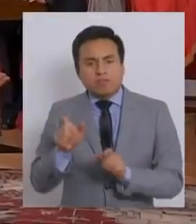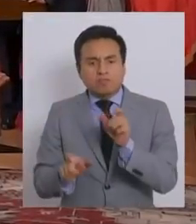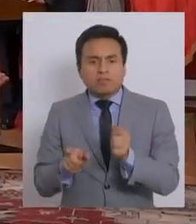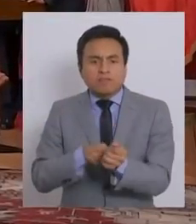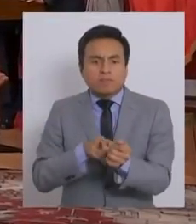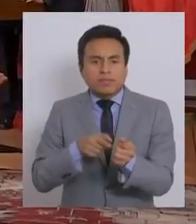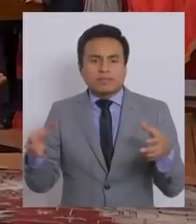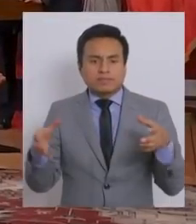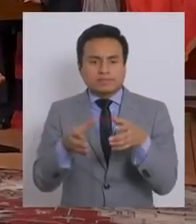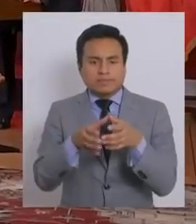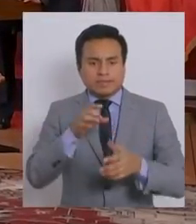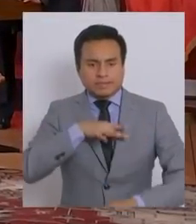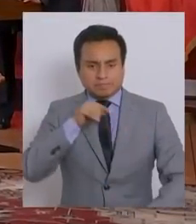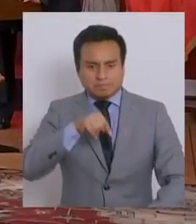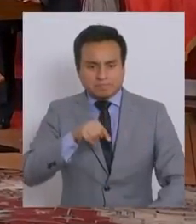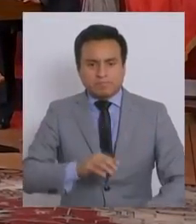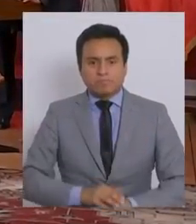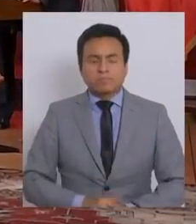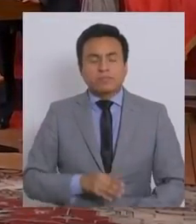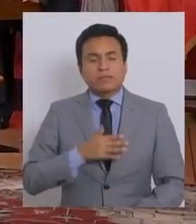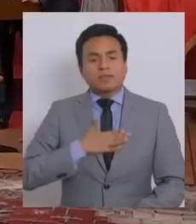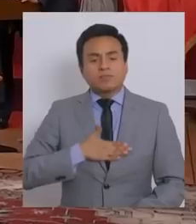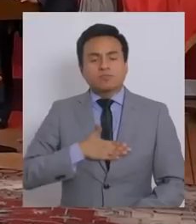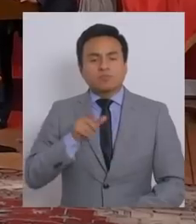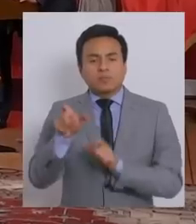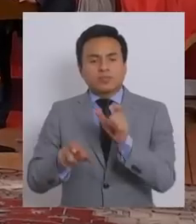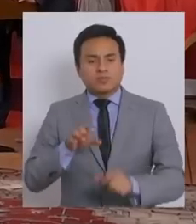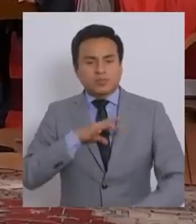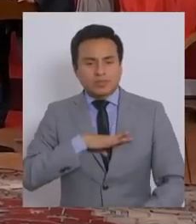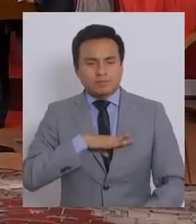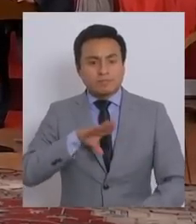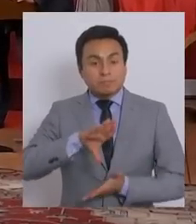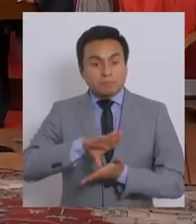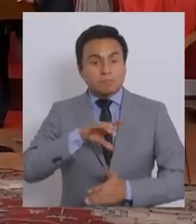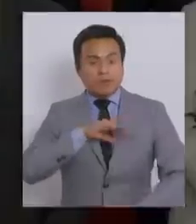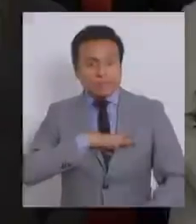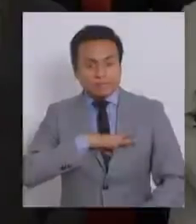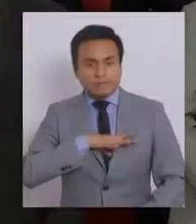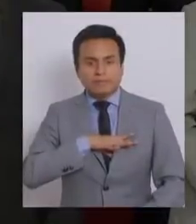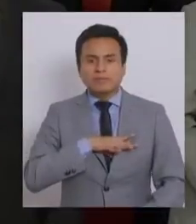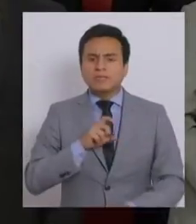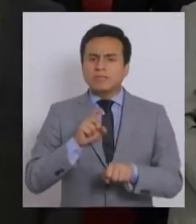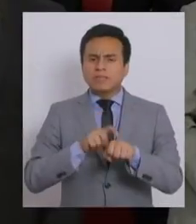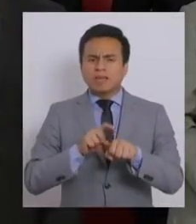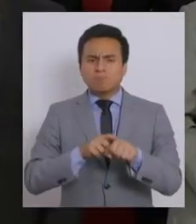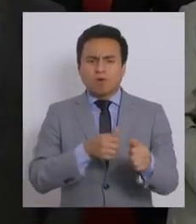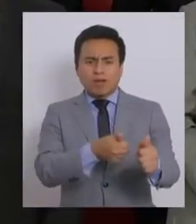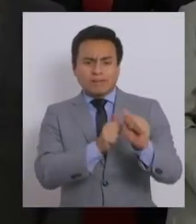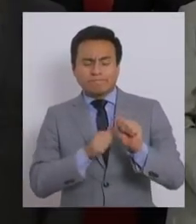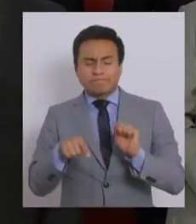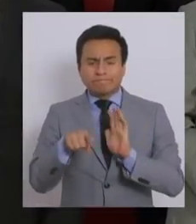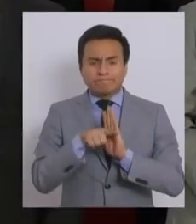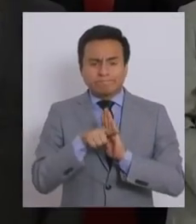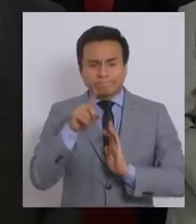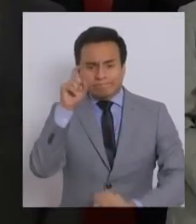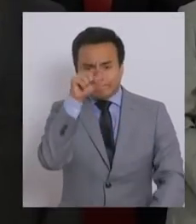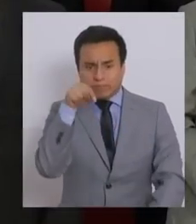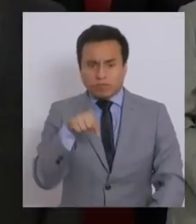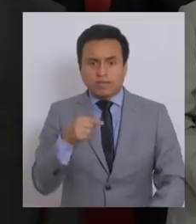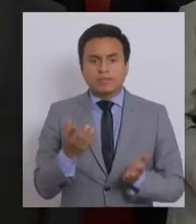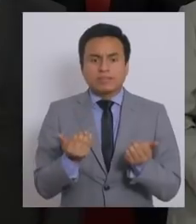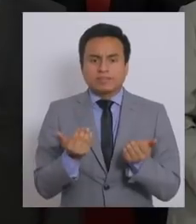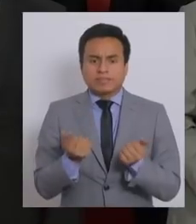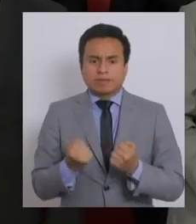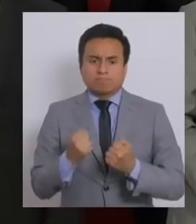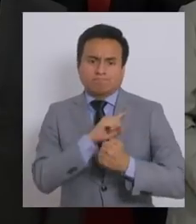chilenas. Queridos compatriotas, nuestro país en estos tiempos de adversidad necesita más